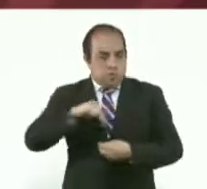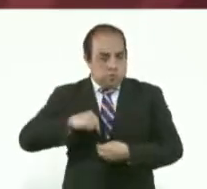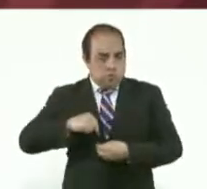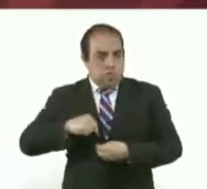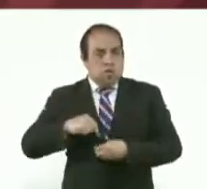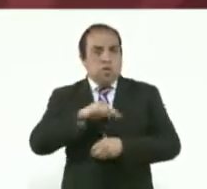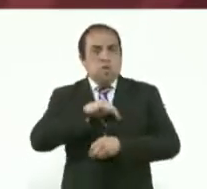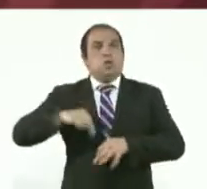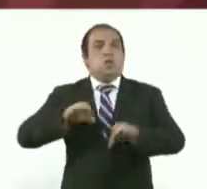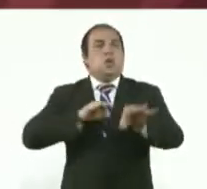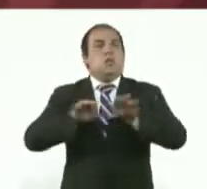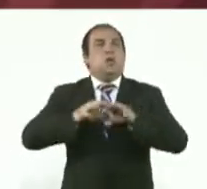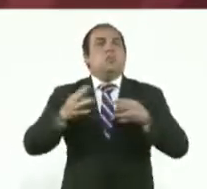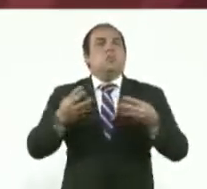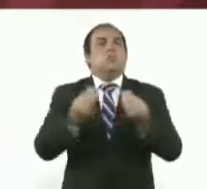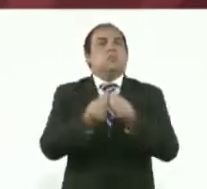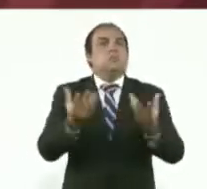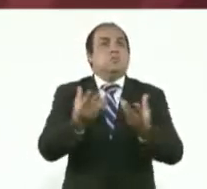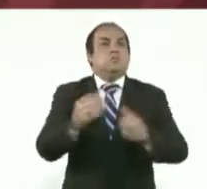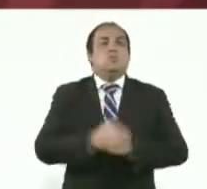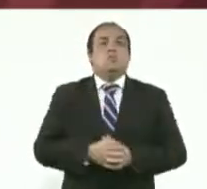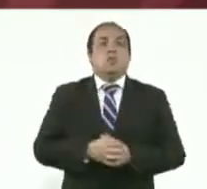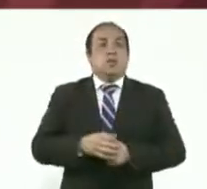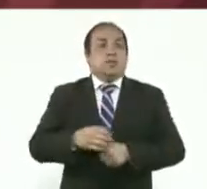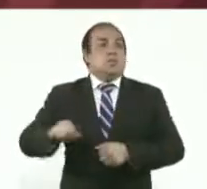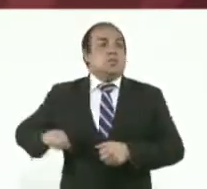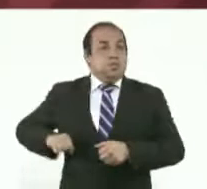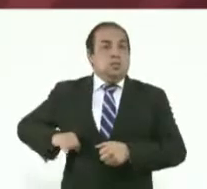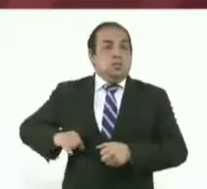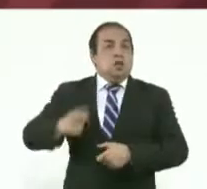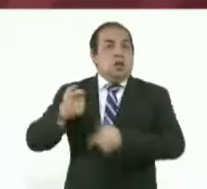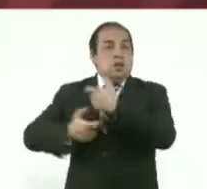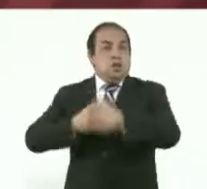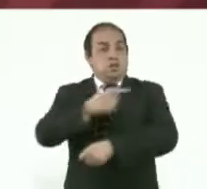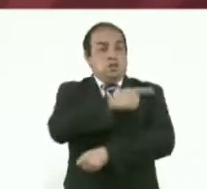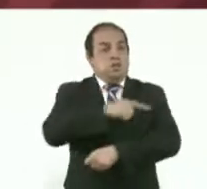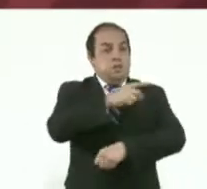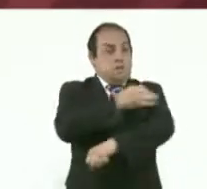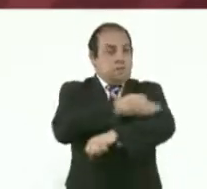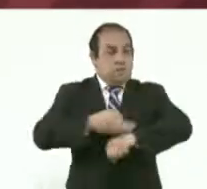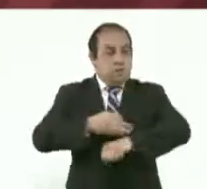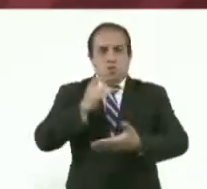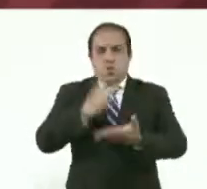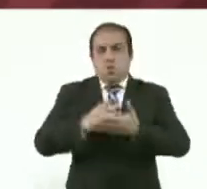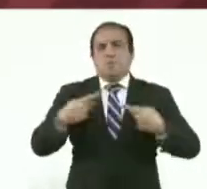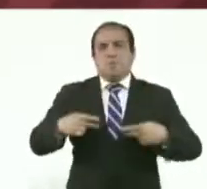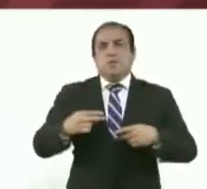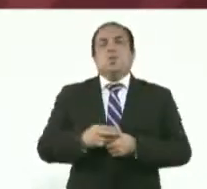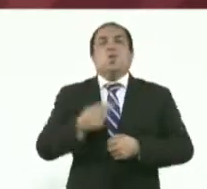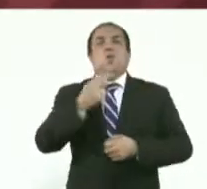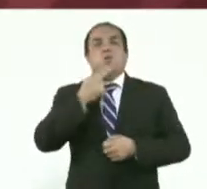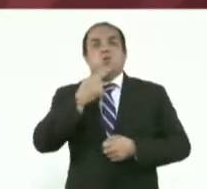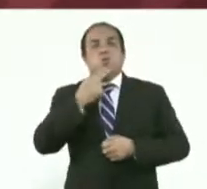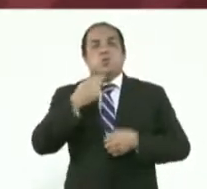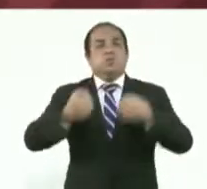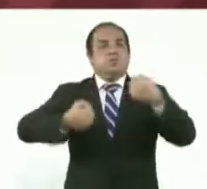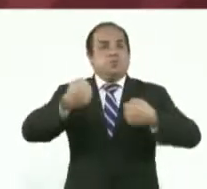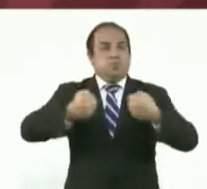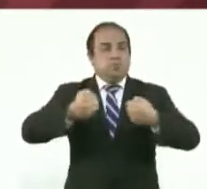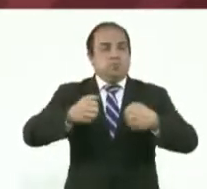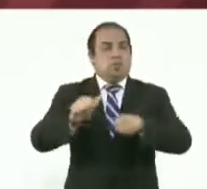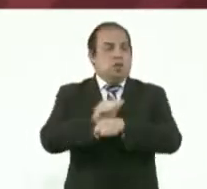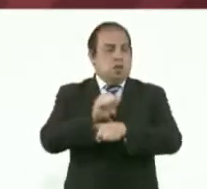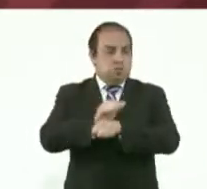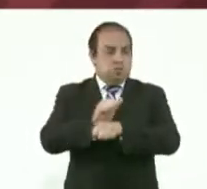la economía de las familias, porque no solamente es aquel que usa el vehículo, que tiene vehículo, el precio de la gasolina